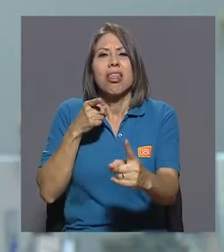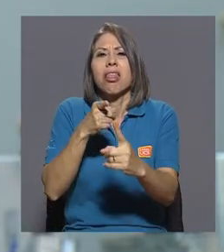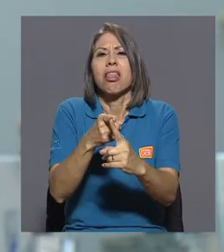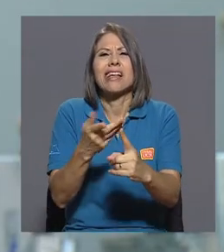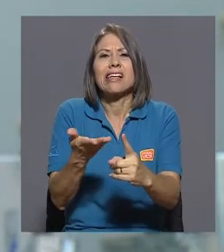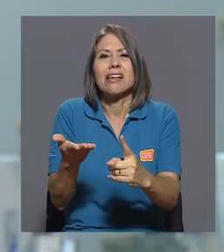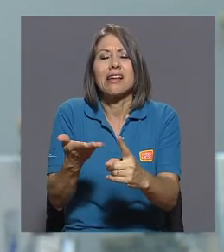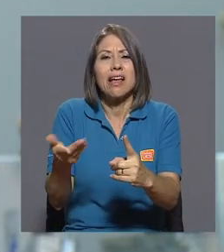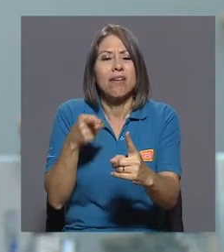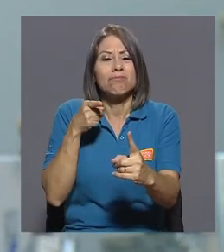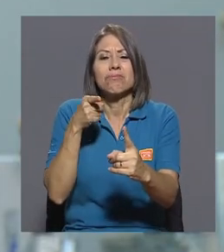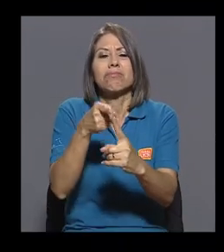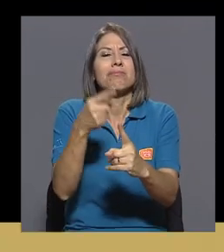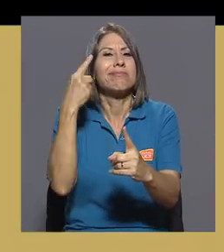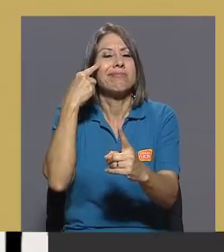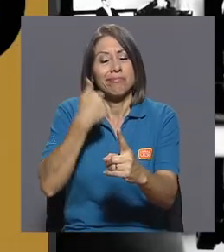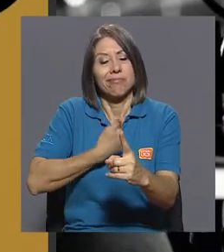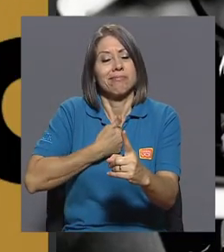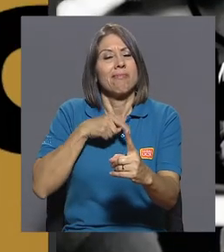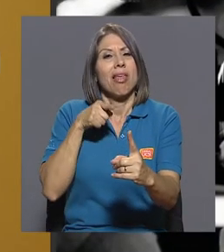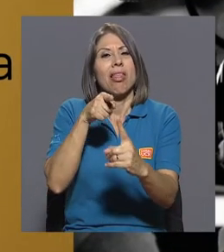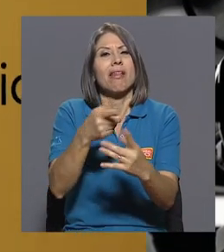hacia dónde me visualizo.